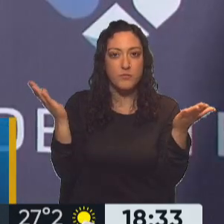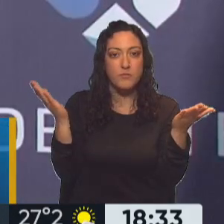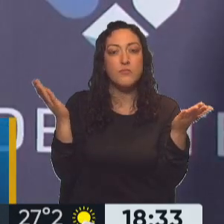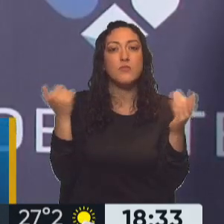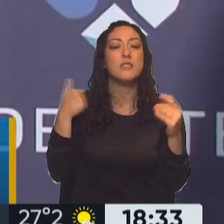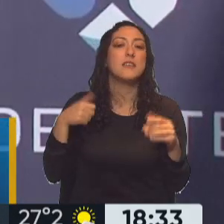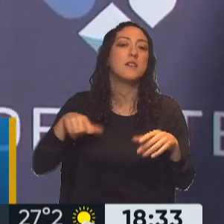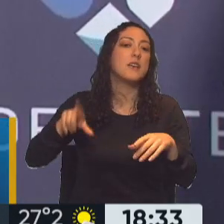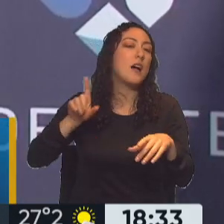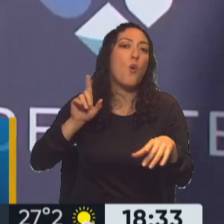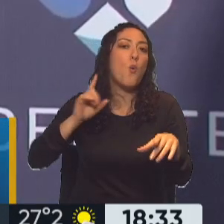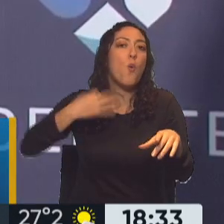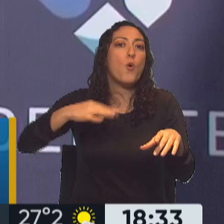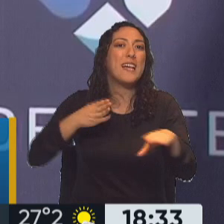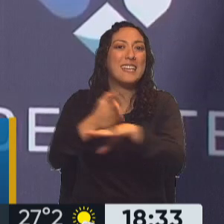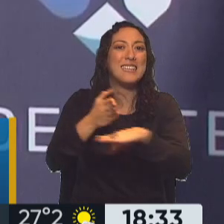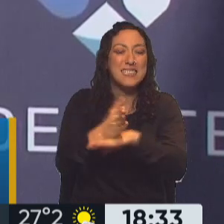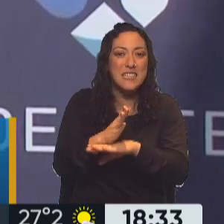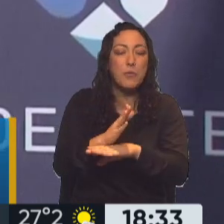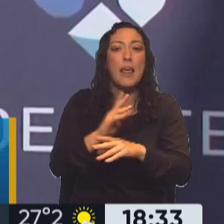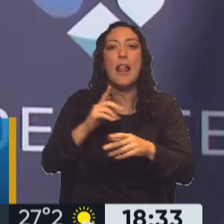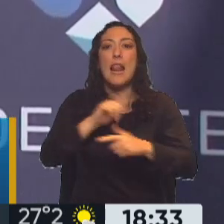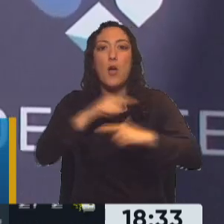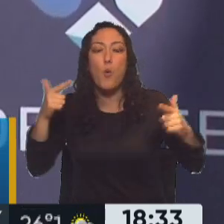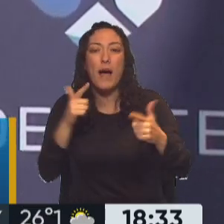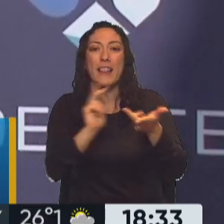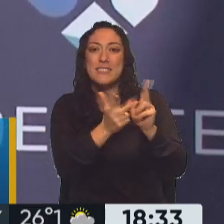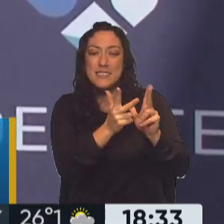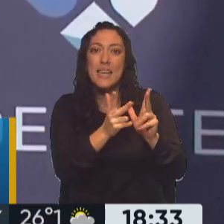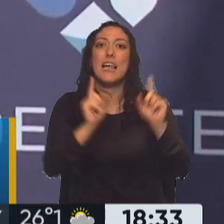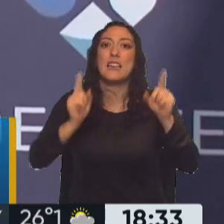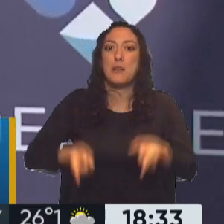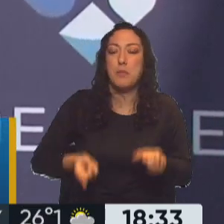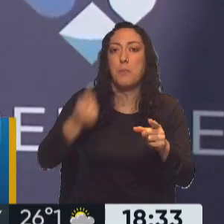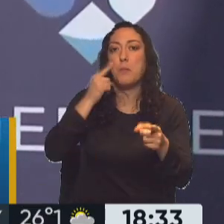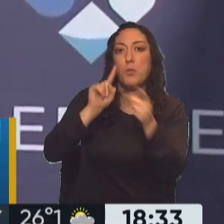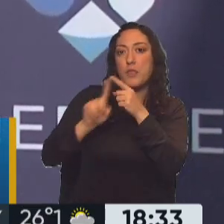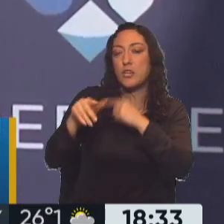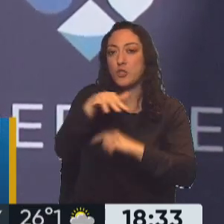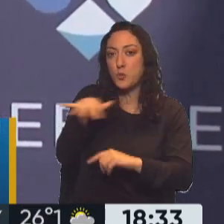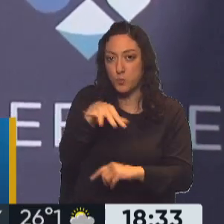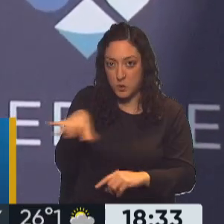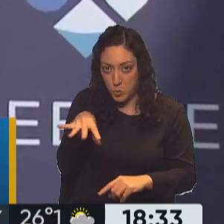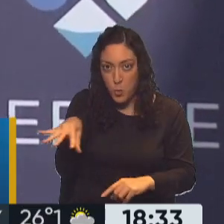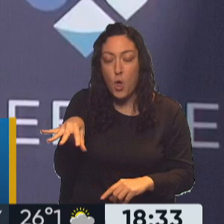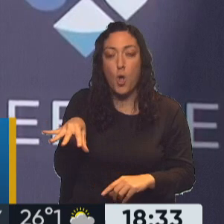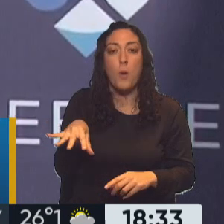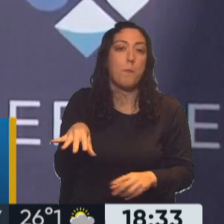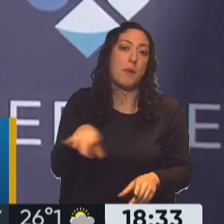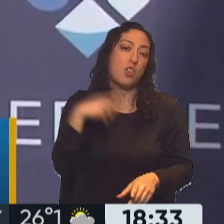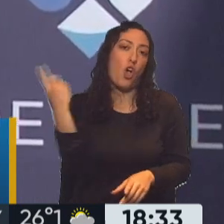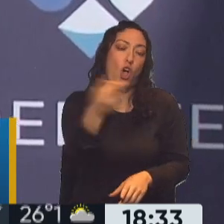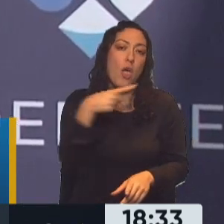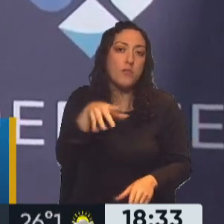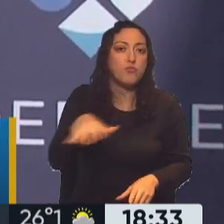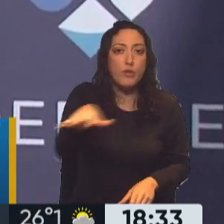transmisión accesible con lenguaje de señas y subtitulado en vivo para que toda la población tenga acceso a la